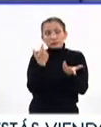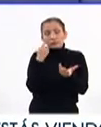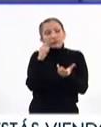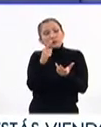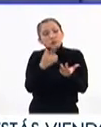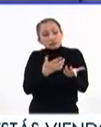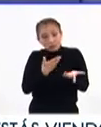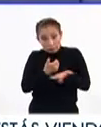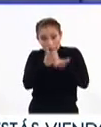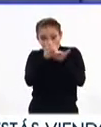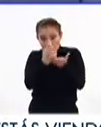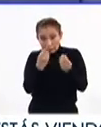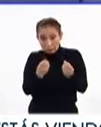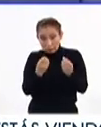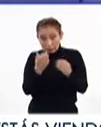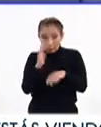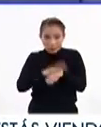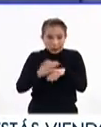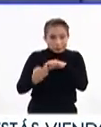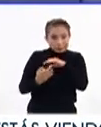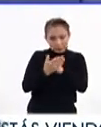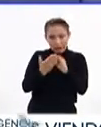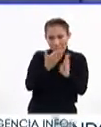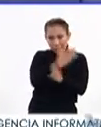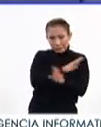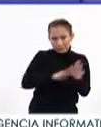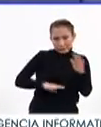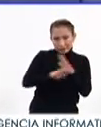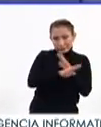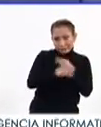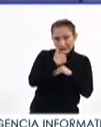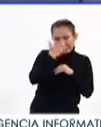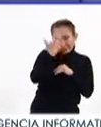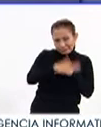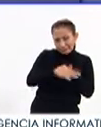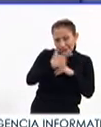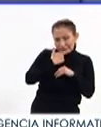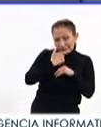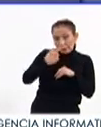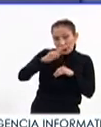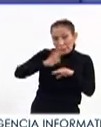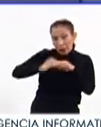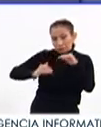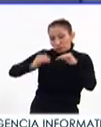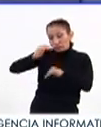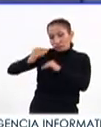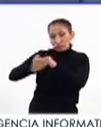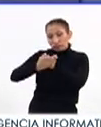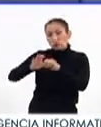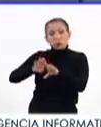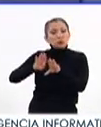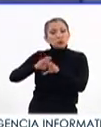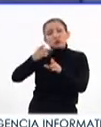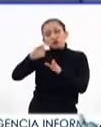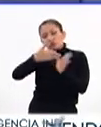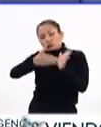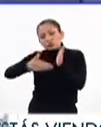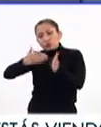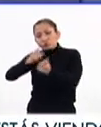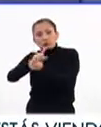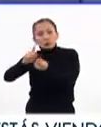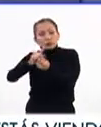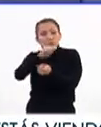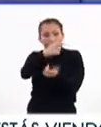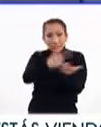tanto te permitió precisamente reforzar algo que ya tenías bases importantes del inglés, pero bueno, por supuesto allá? ¿Cómo fue esta